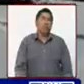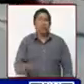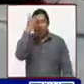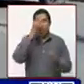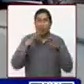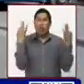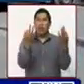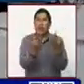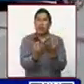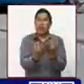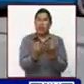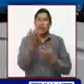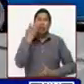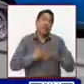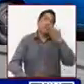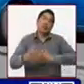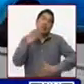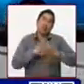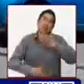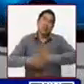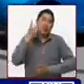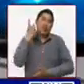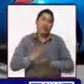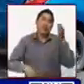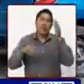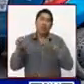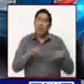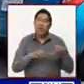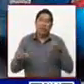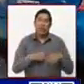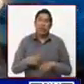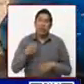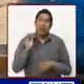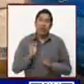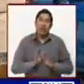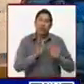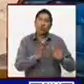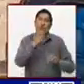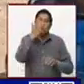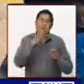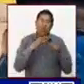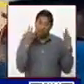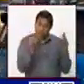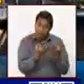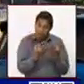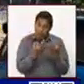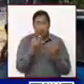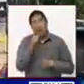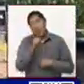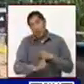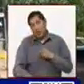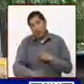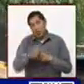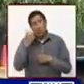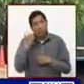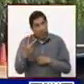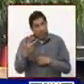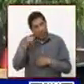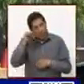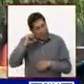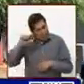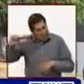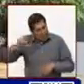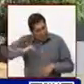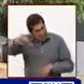Una familia completamente desesperada. No saben qué van a hacer. Sus tres familiares están completamente heridos. Tres de ellas tienen puñaladas. Ahora